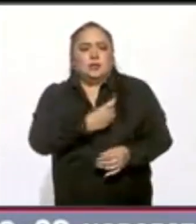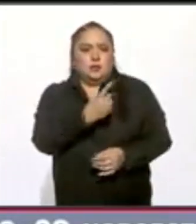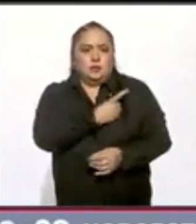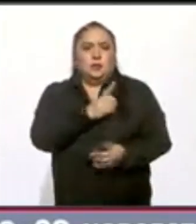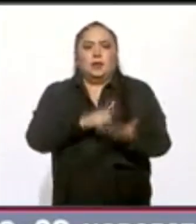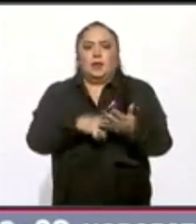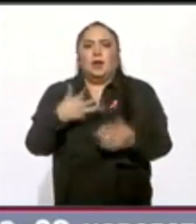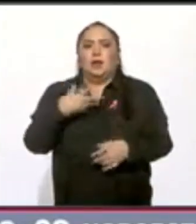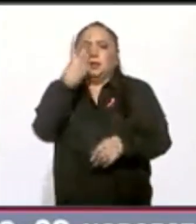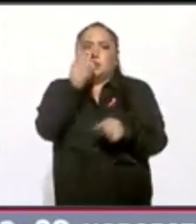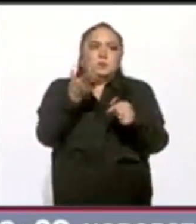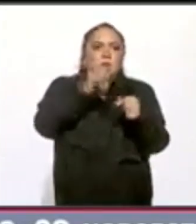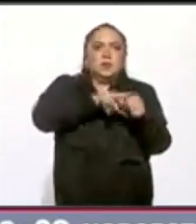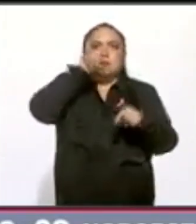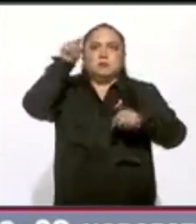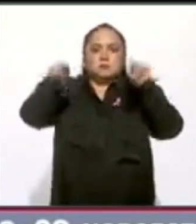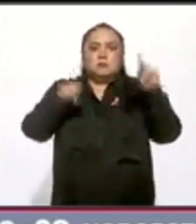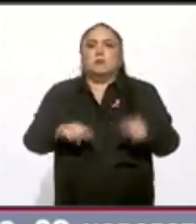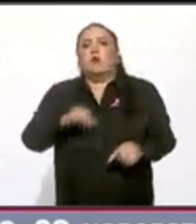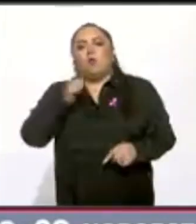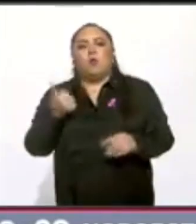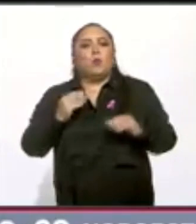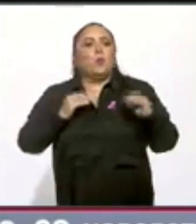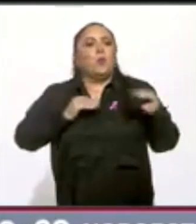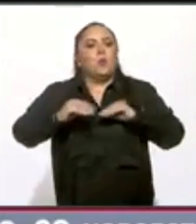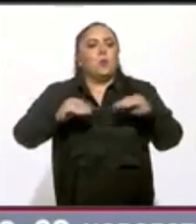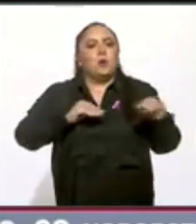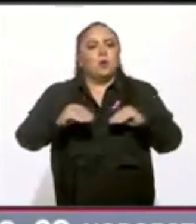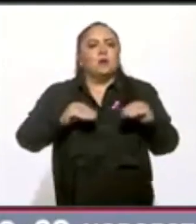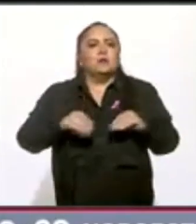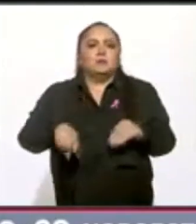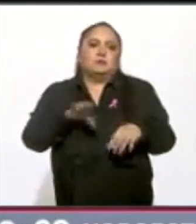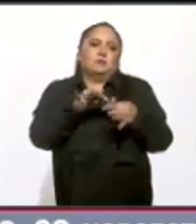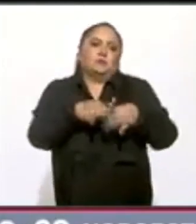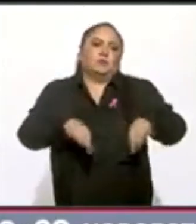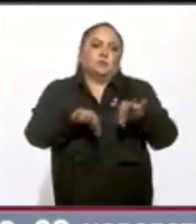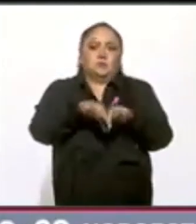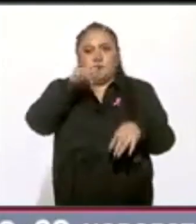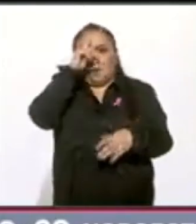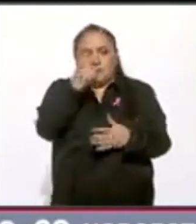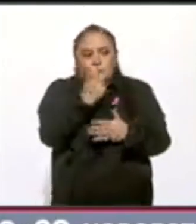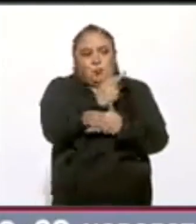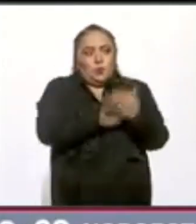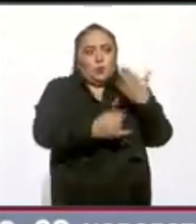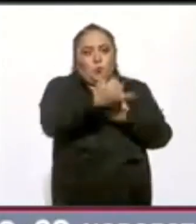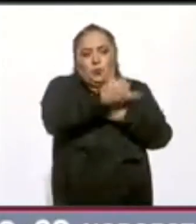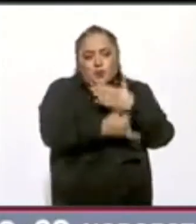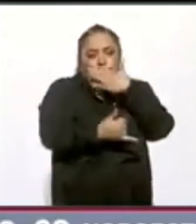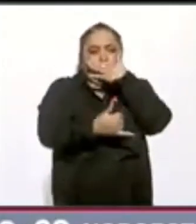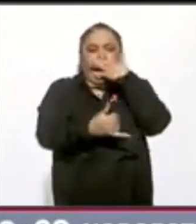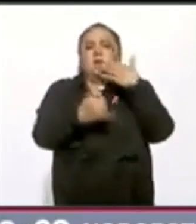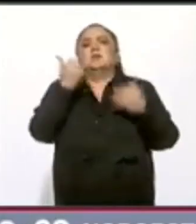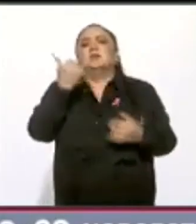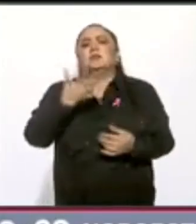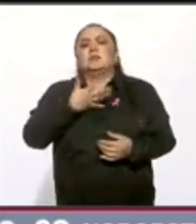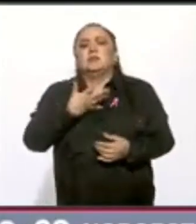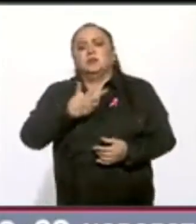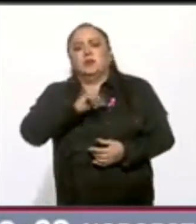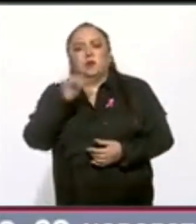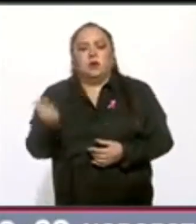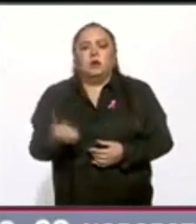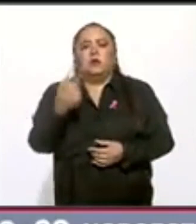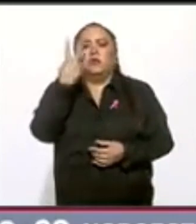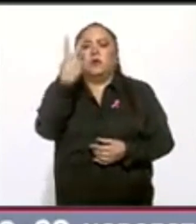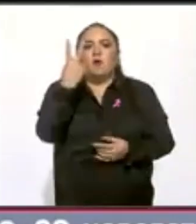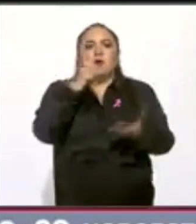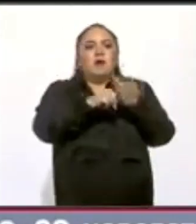3 hospitales generales, movilidad, que es un eje fundamental de nuestro proyecto, pues tenemos las dos